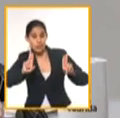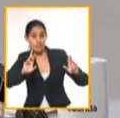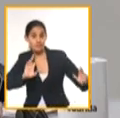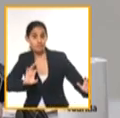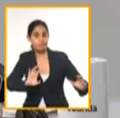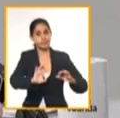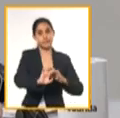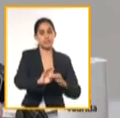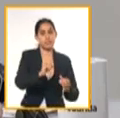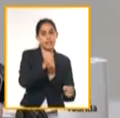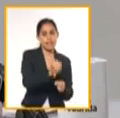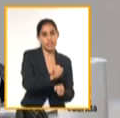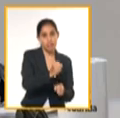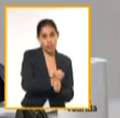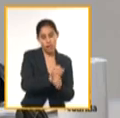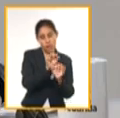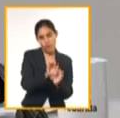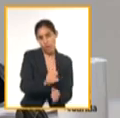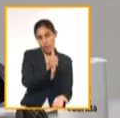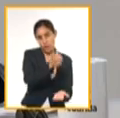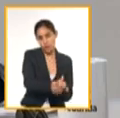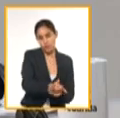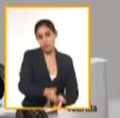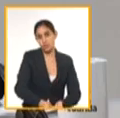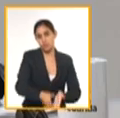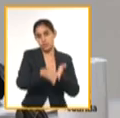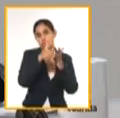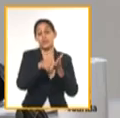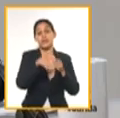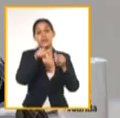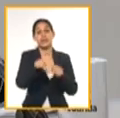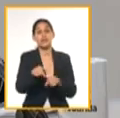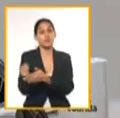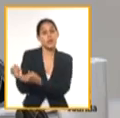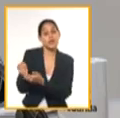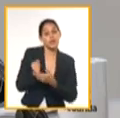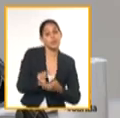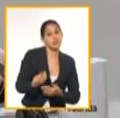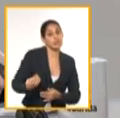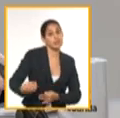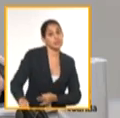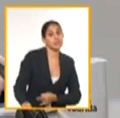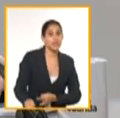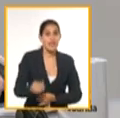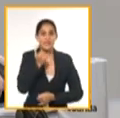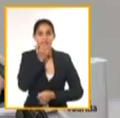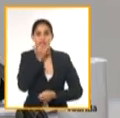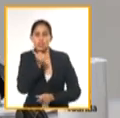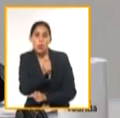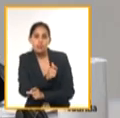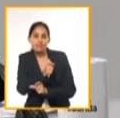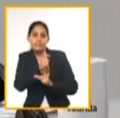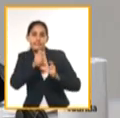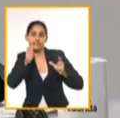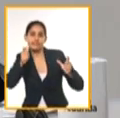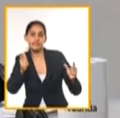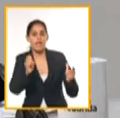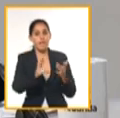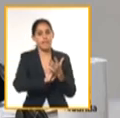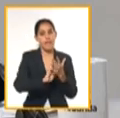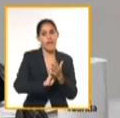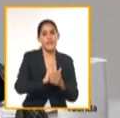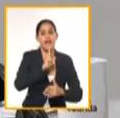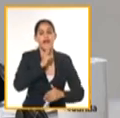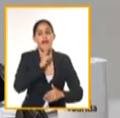estas instituciones permitieron que no hubiera un impacto mayor, una afectación mayor en lo que es el servicio de agua, y que en